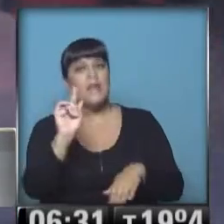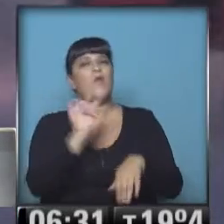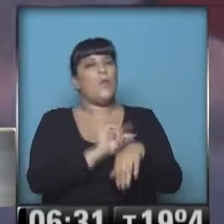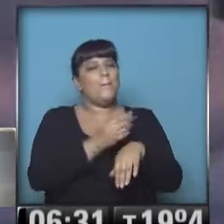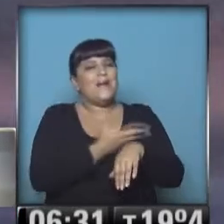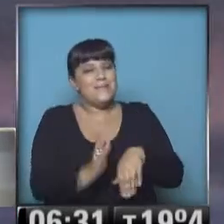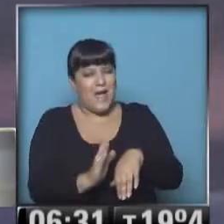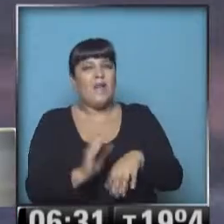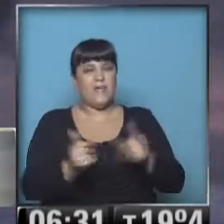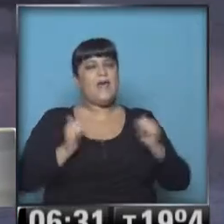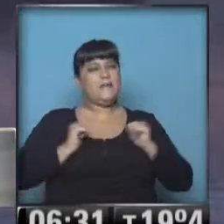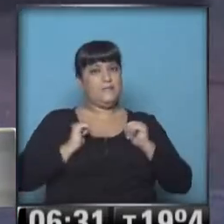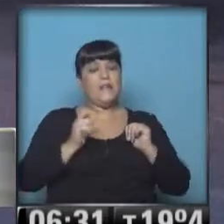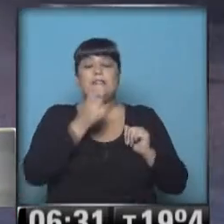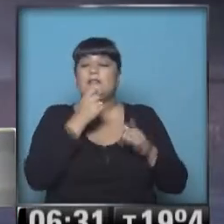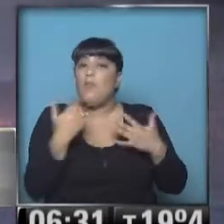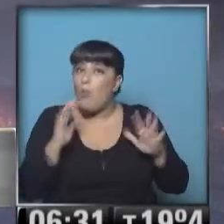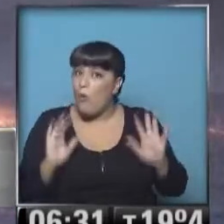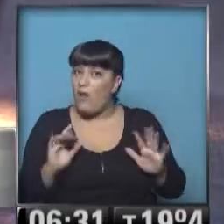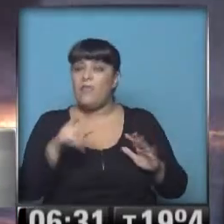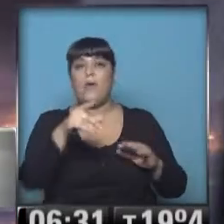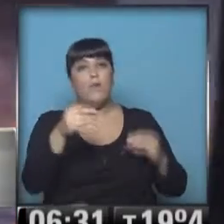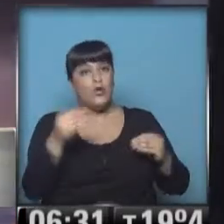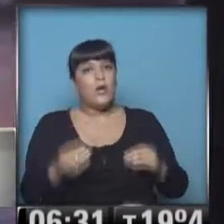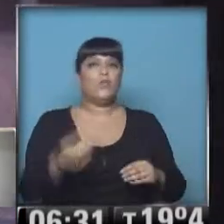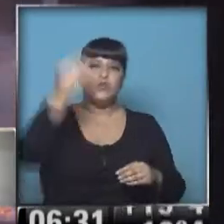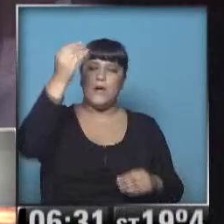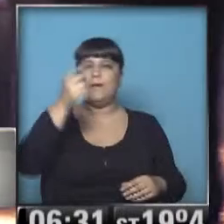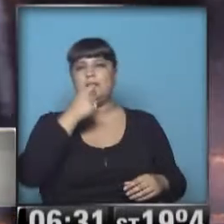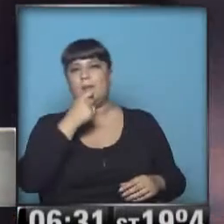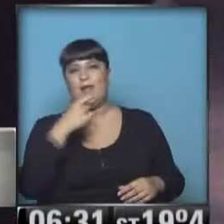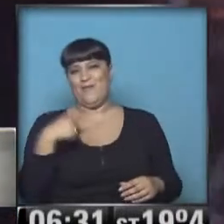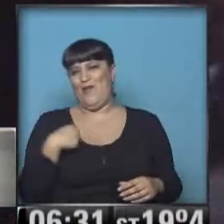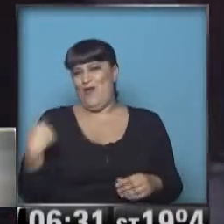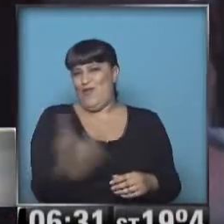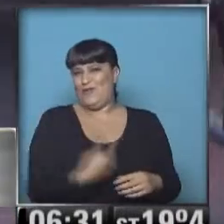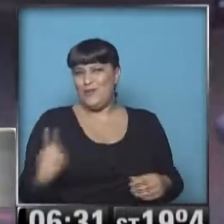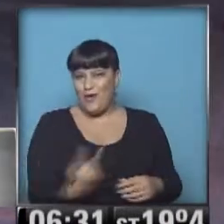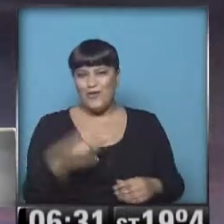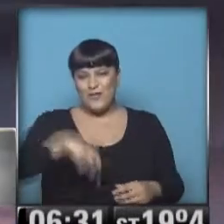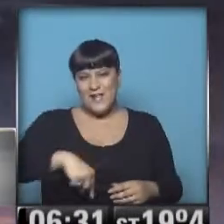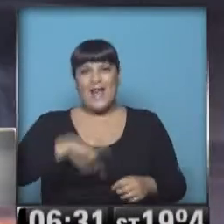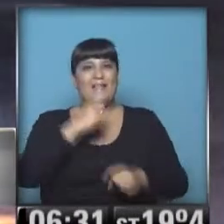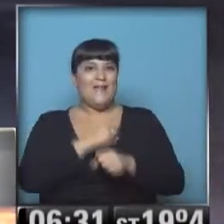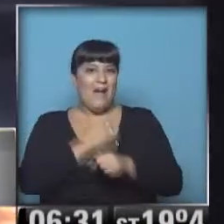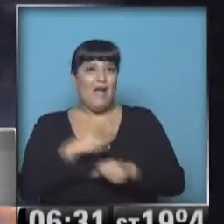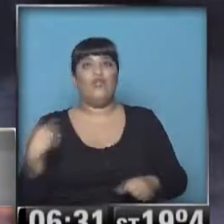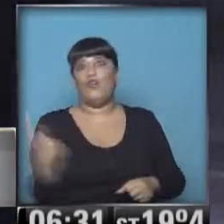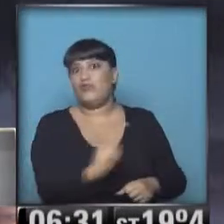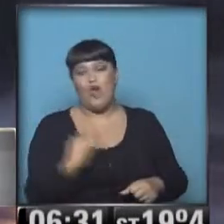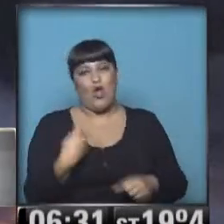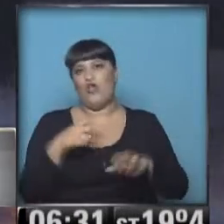más tarde, si puede. Porque muchas veces, por ejemplo, el caso nuestro aquí, todos hemos tenido que